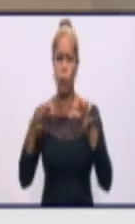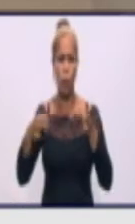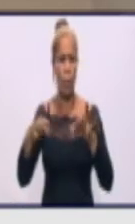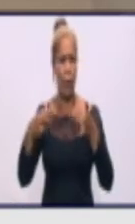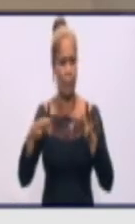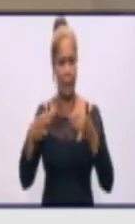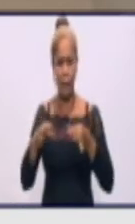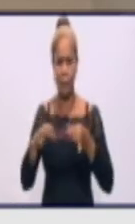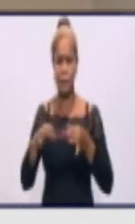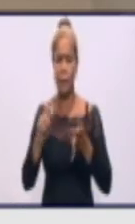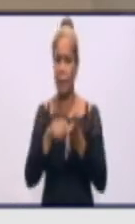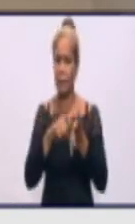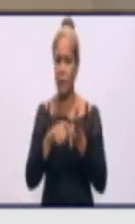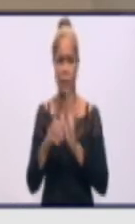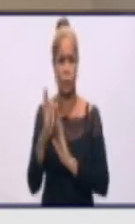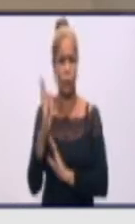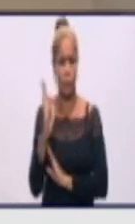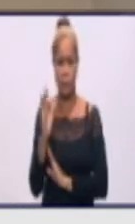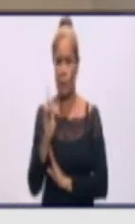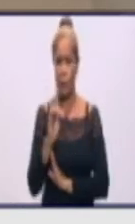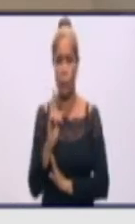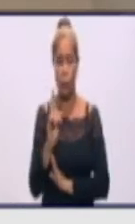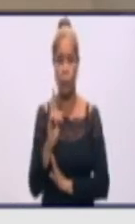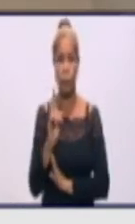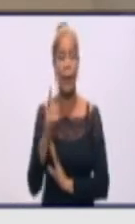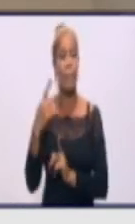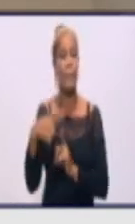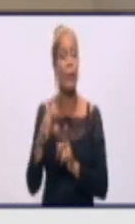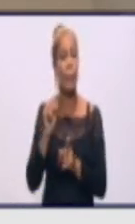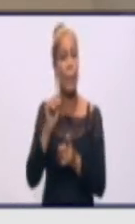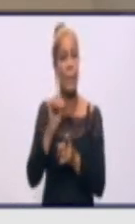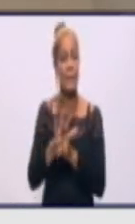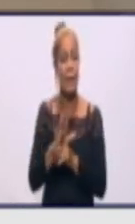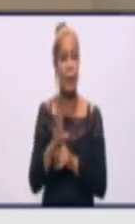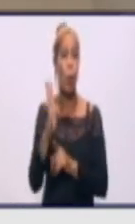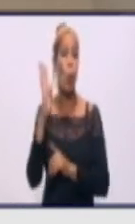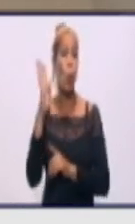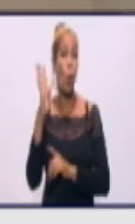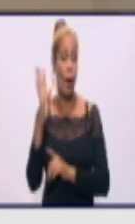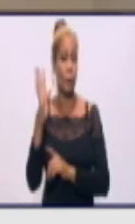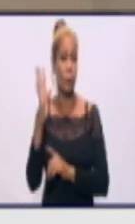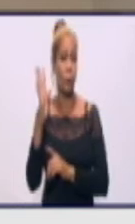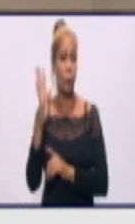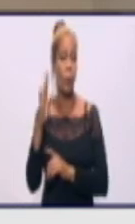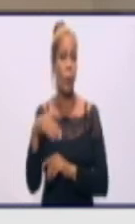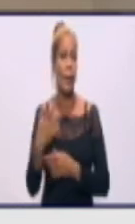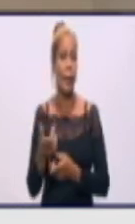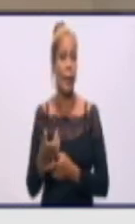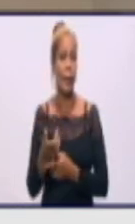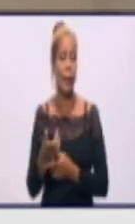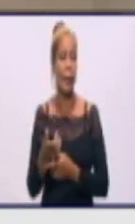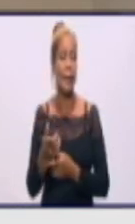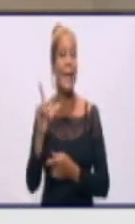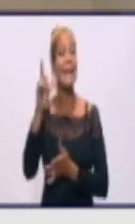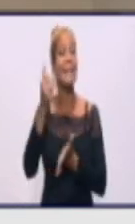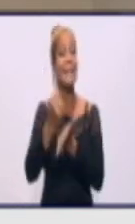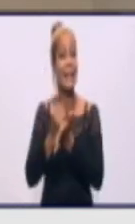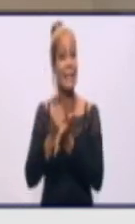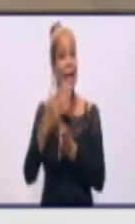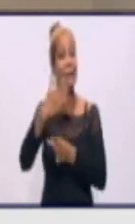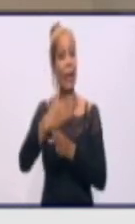plataforma aún está en proceso de desarrollo. Pero inicialmente vamos a comenzar con 4 trámites. Las licencias de construcción, o